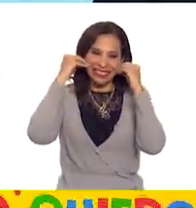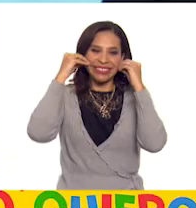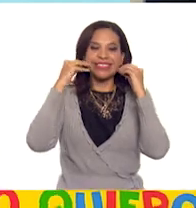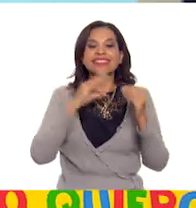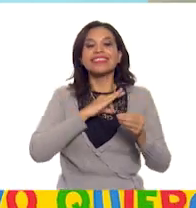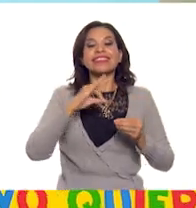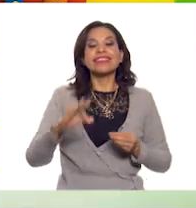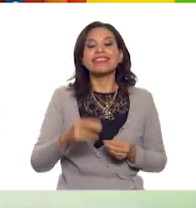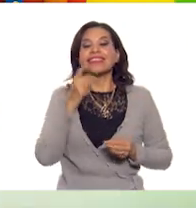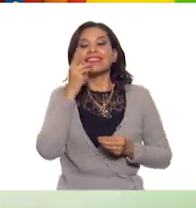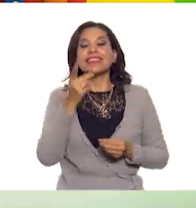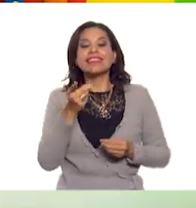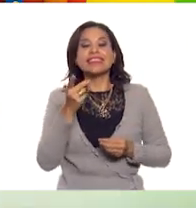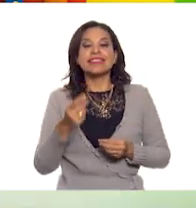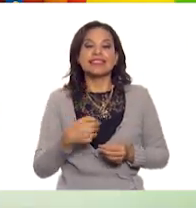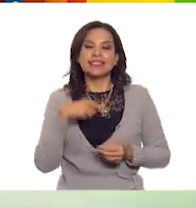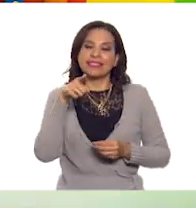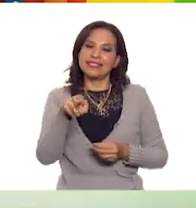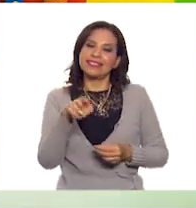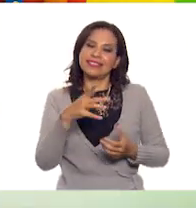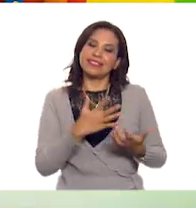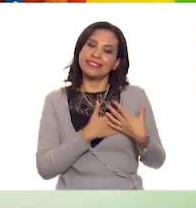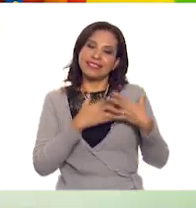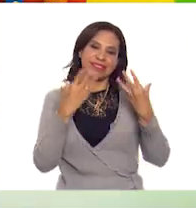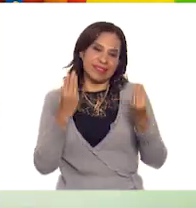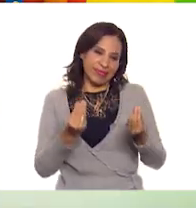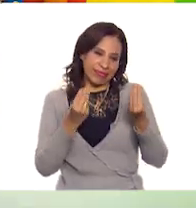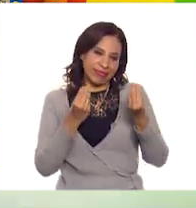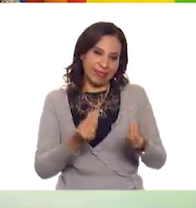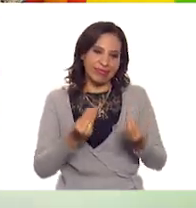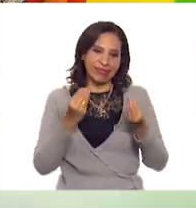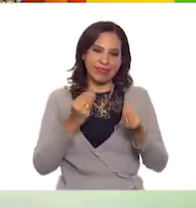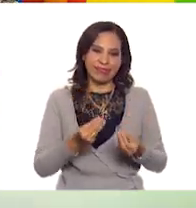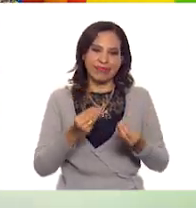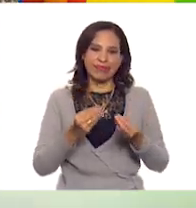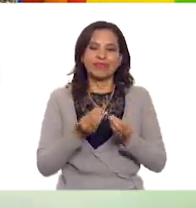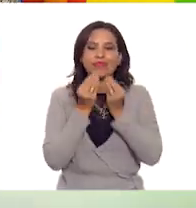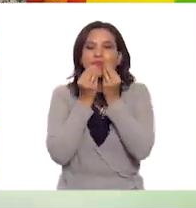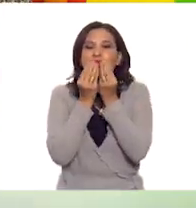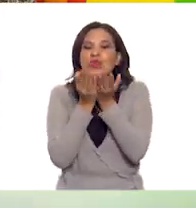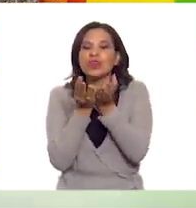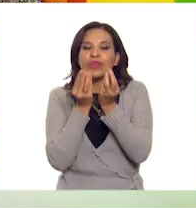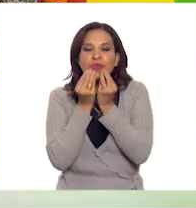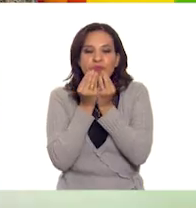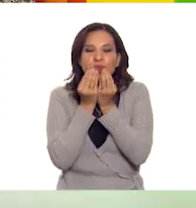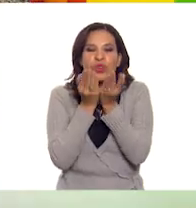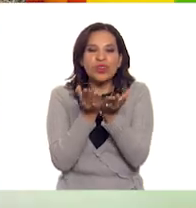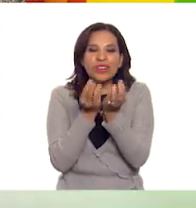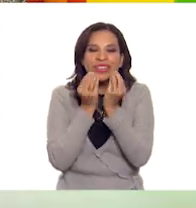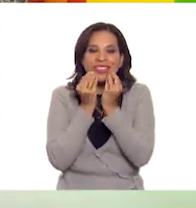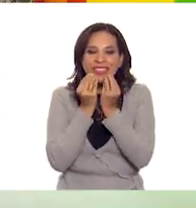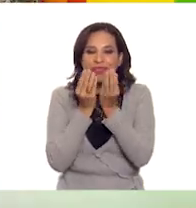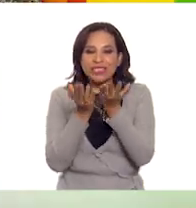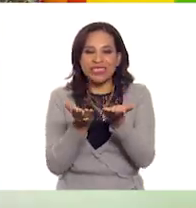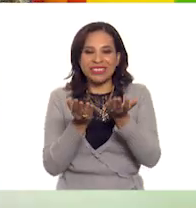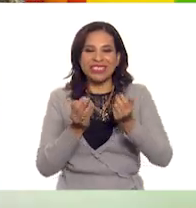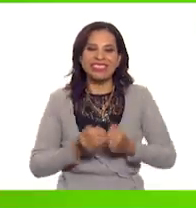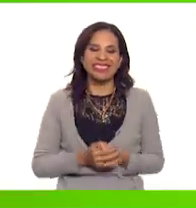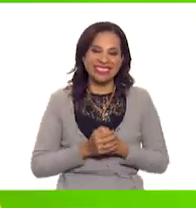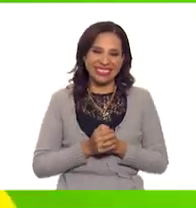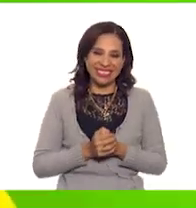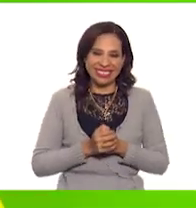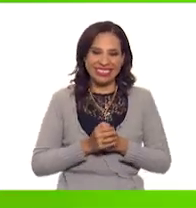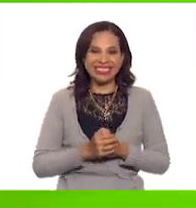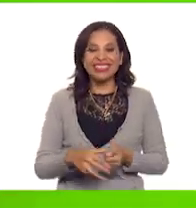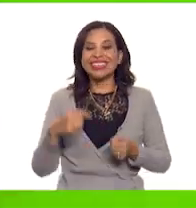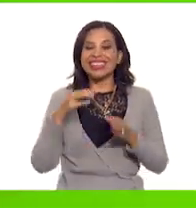Puedo decirte que te quiero mucho, mandar besitos con sabor a mí. Y en